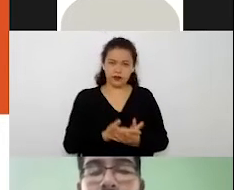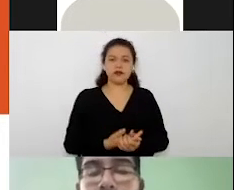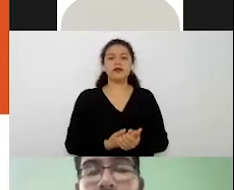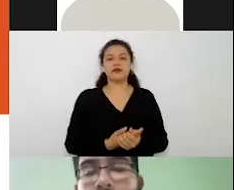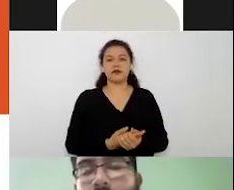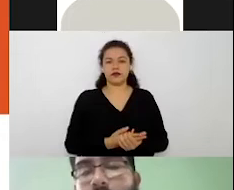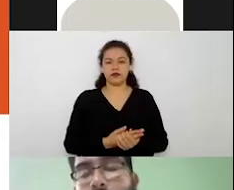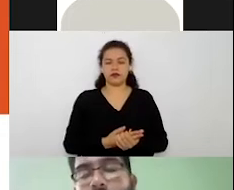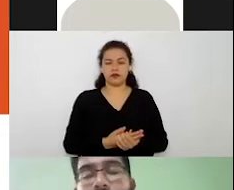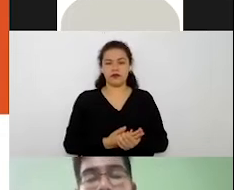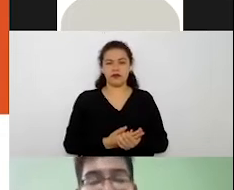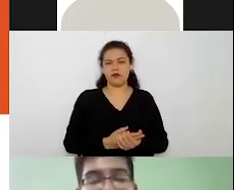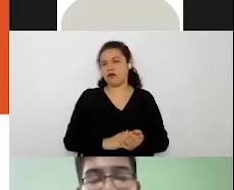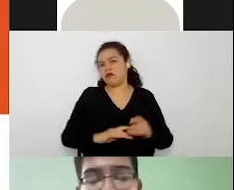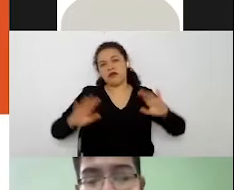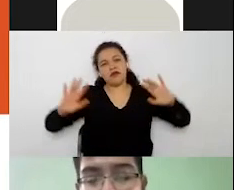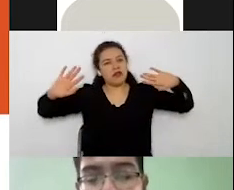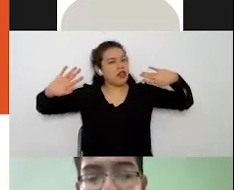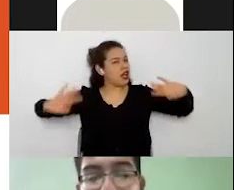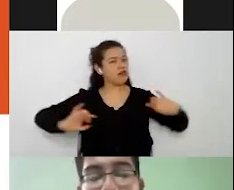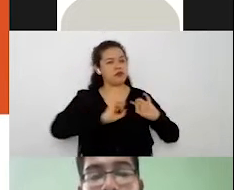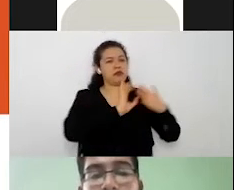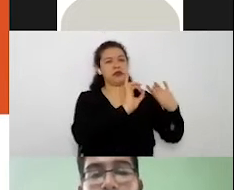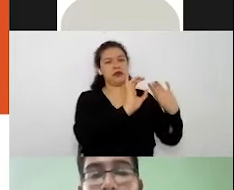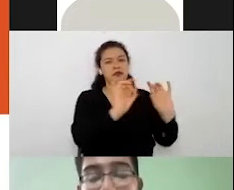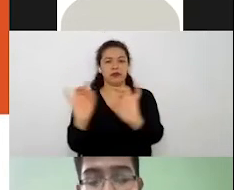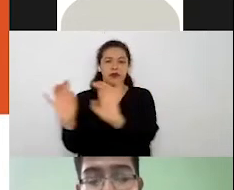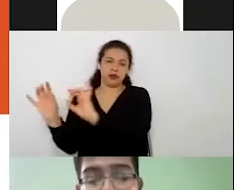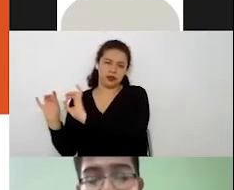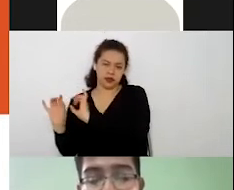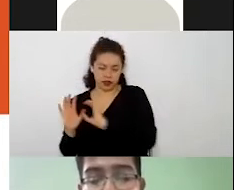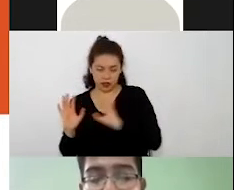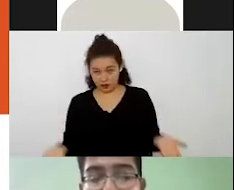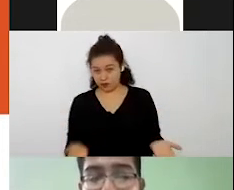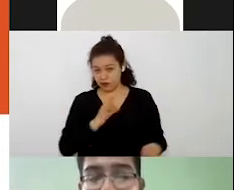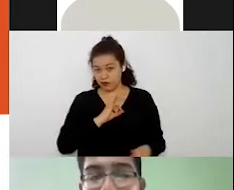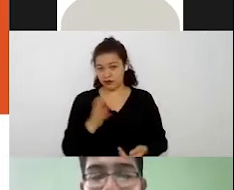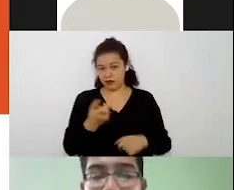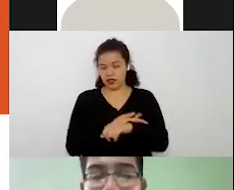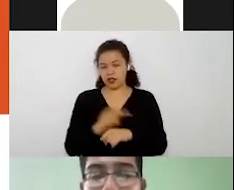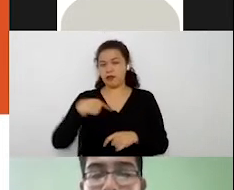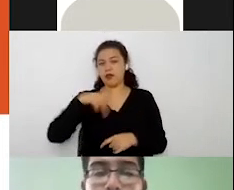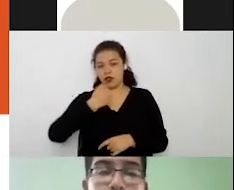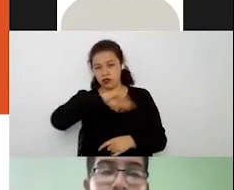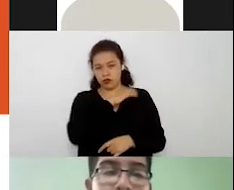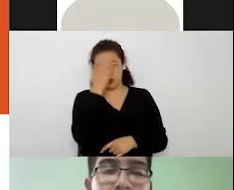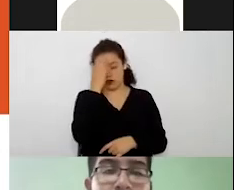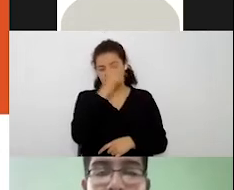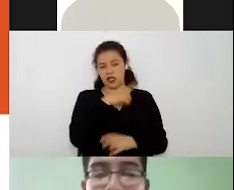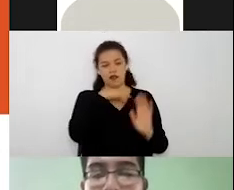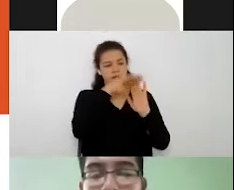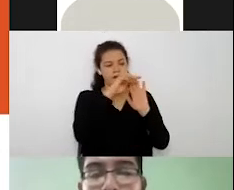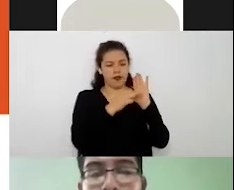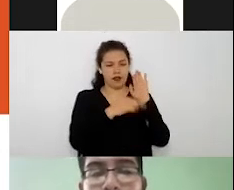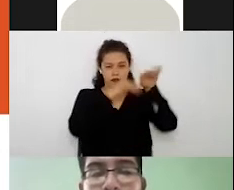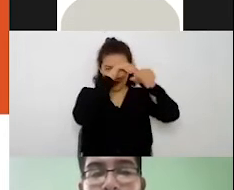en X número de situaciones y en X número de lugares, pero que siempre y cuando nosotros conozcamos los protocolos a seguir y las